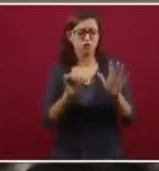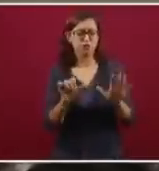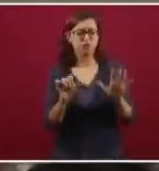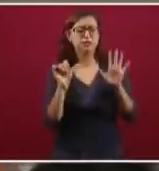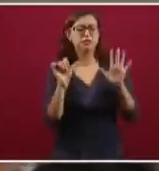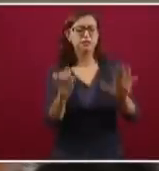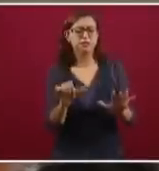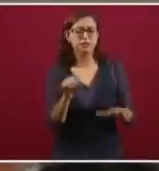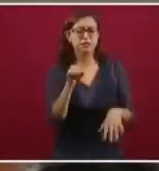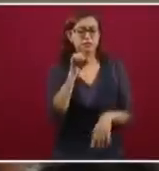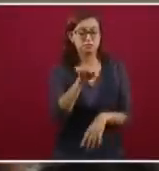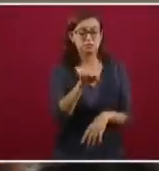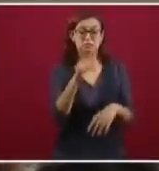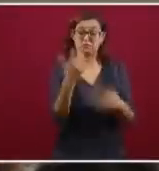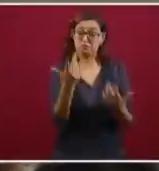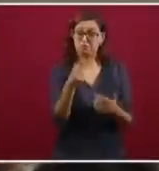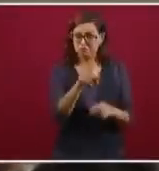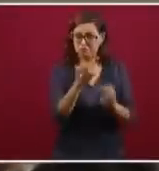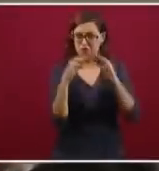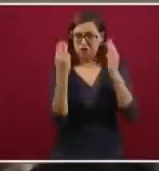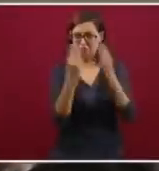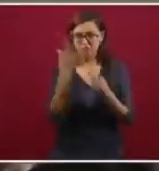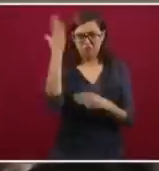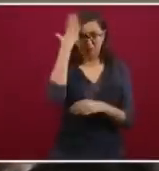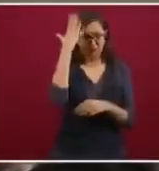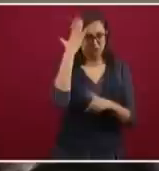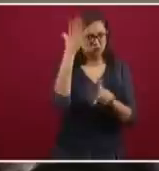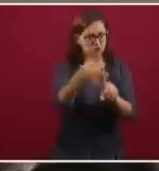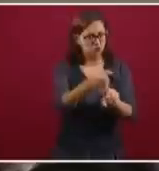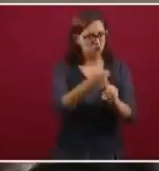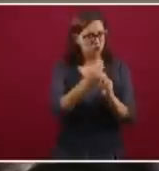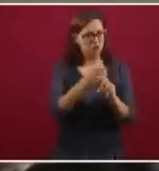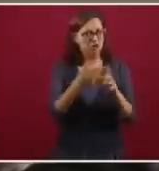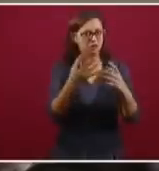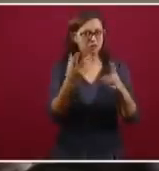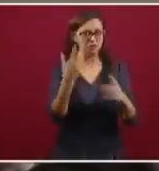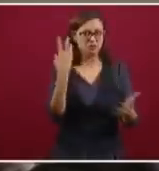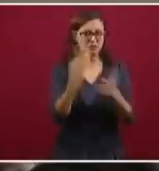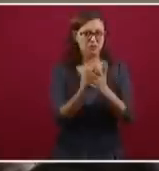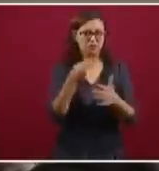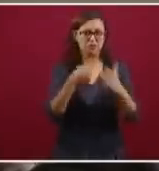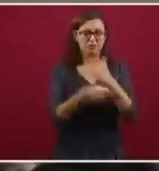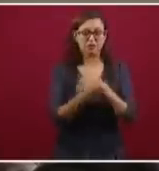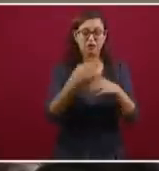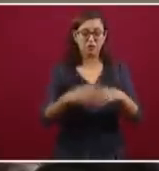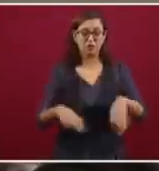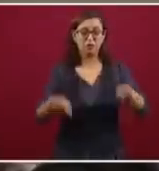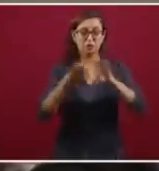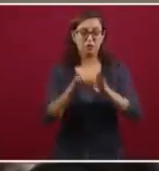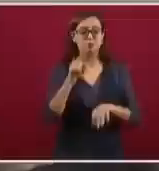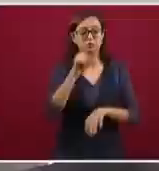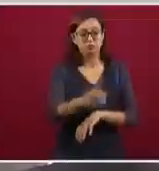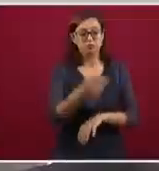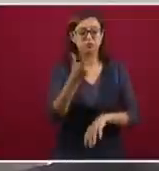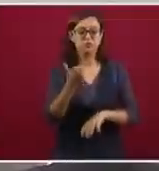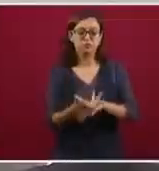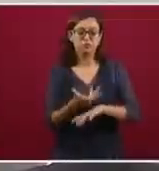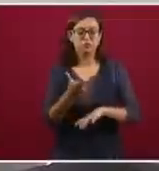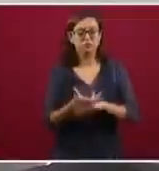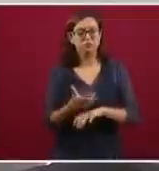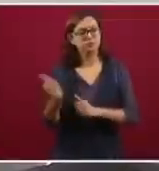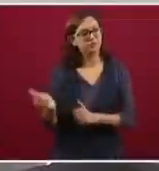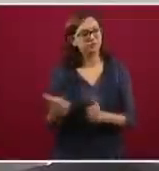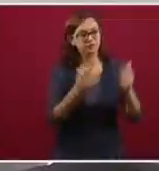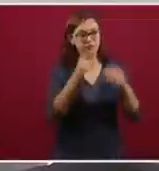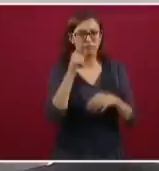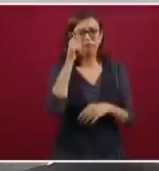a un capo muy importante y a quien para protegerlo lo enviaron a Estados Unidos como ministro agregado